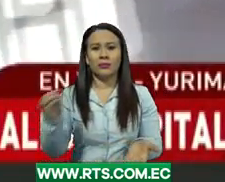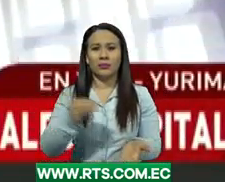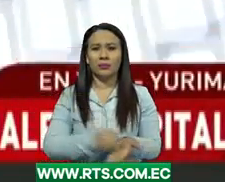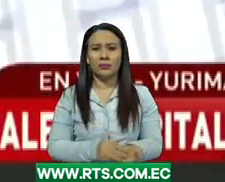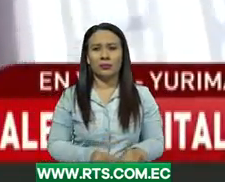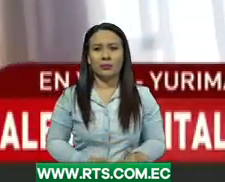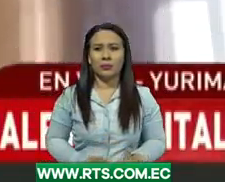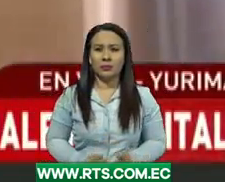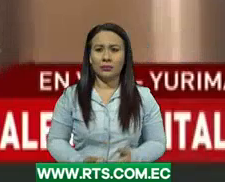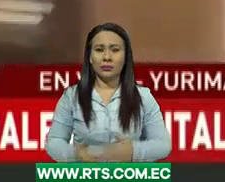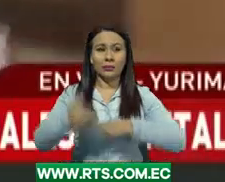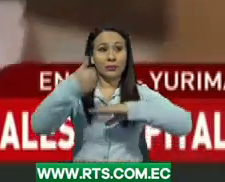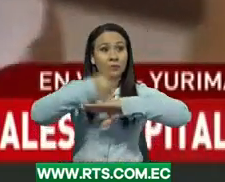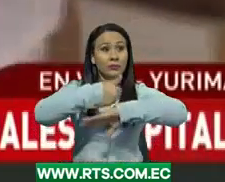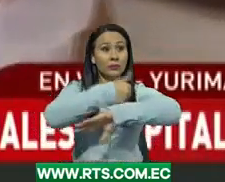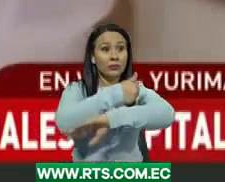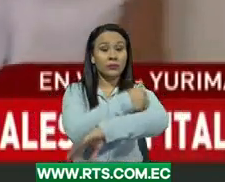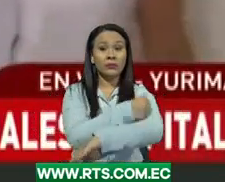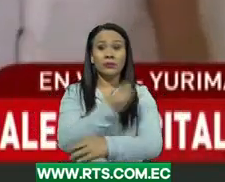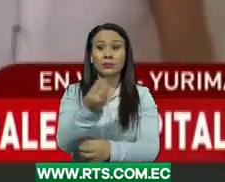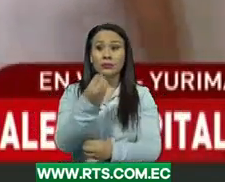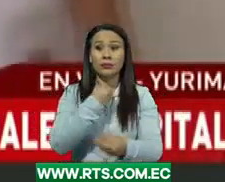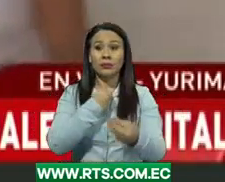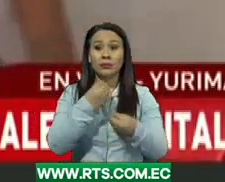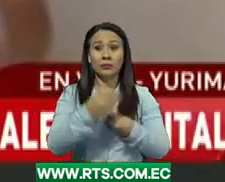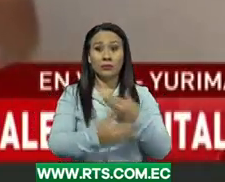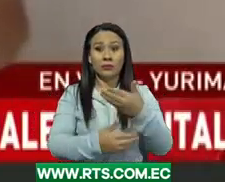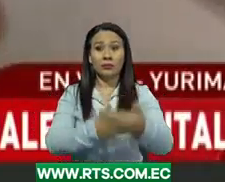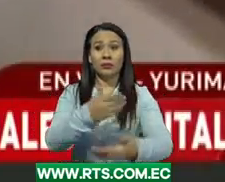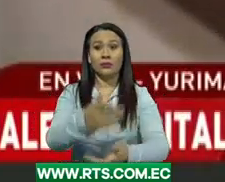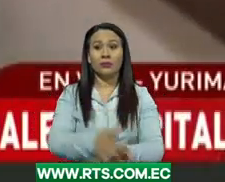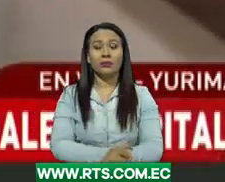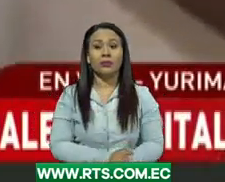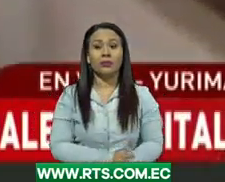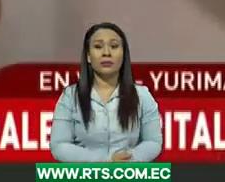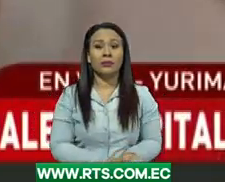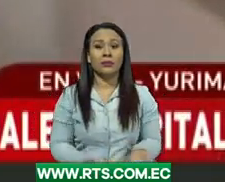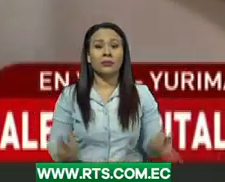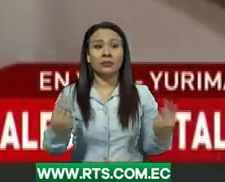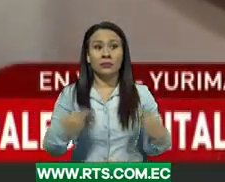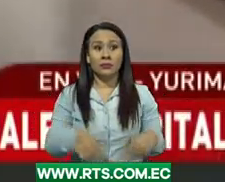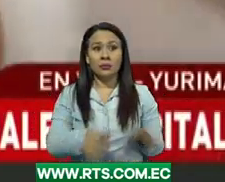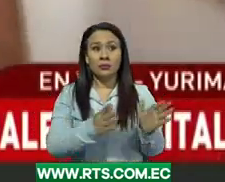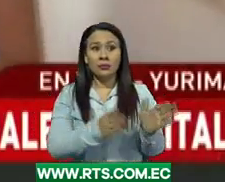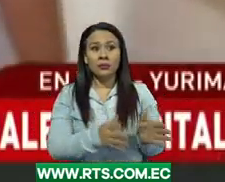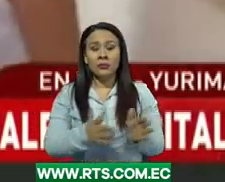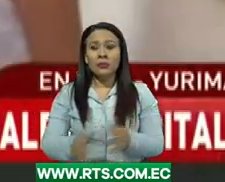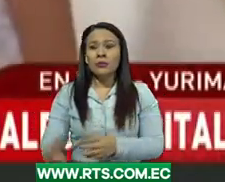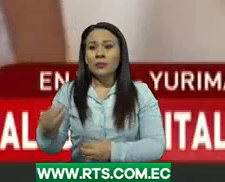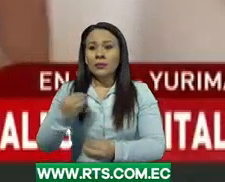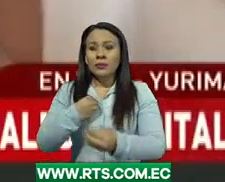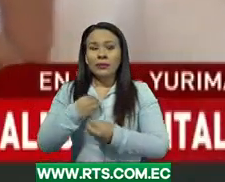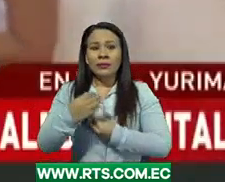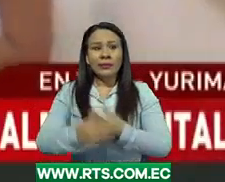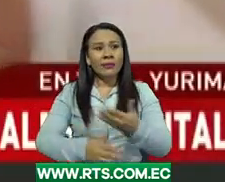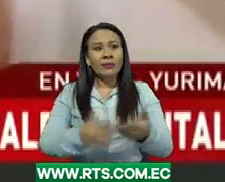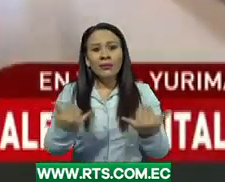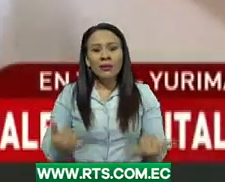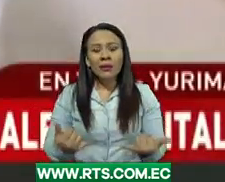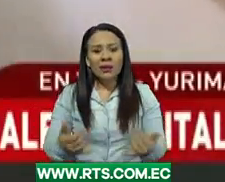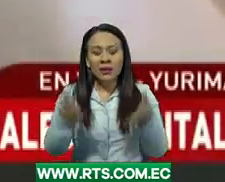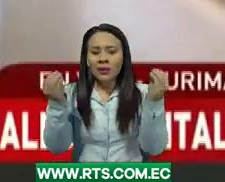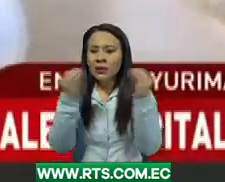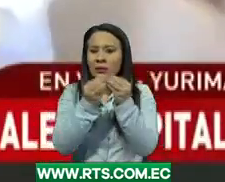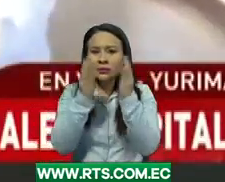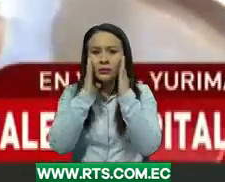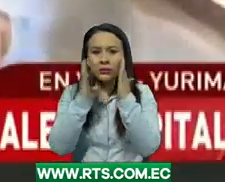100 personas, tiene diferentes especialidades. Es por eso que hemos tomado la decisión el día de hoy de suspender temporalmente la